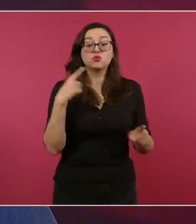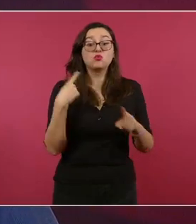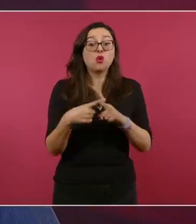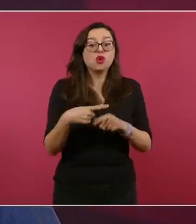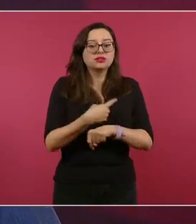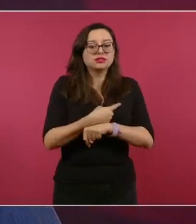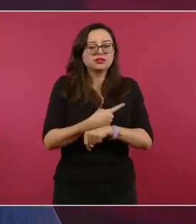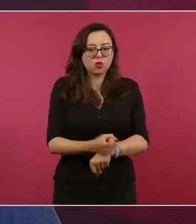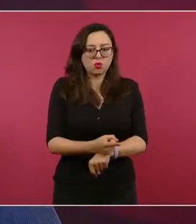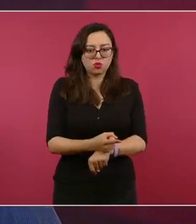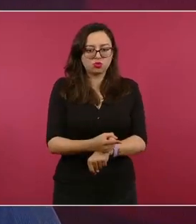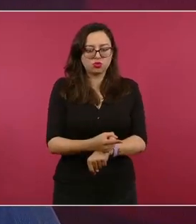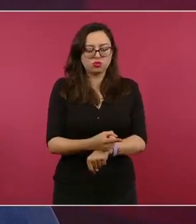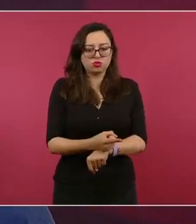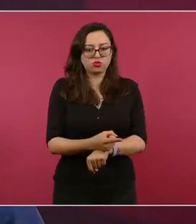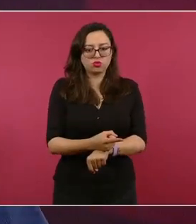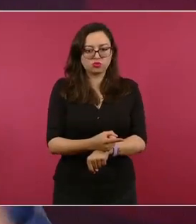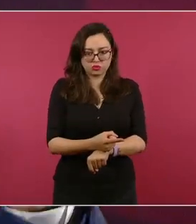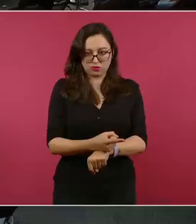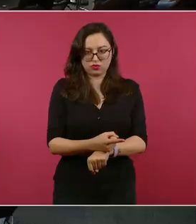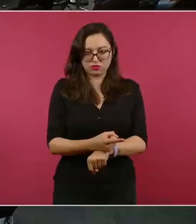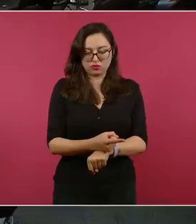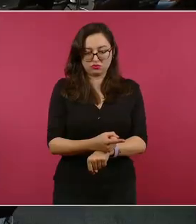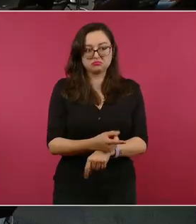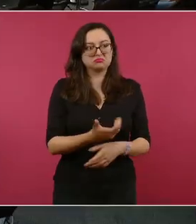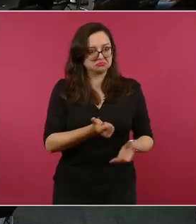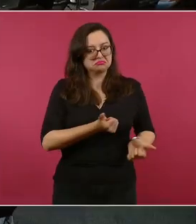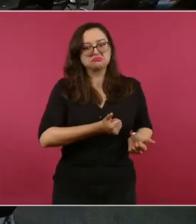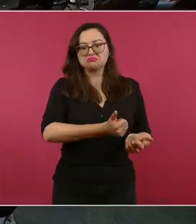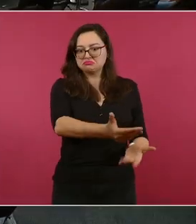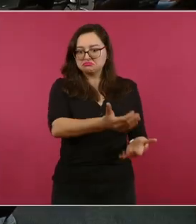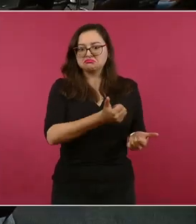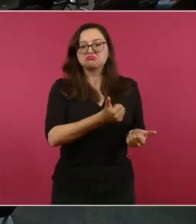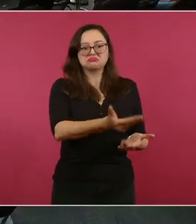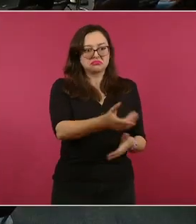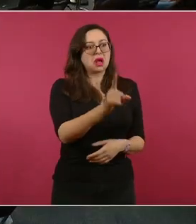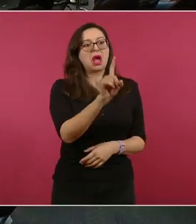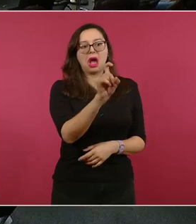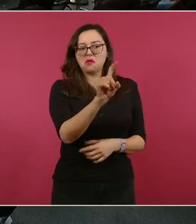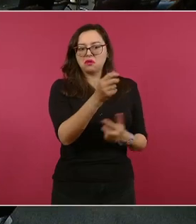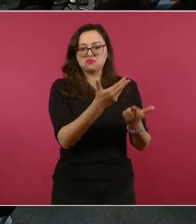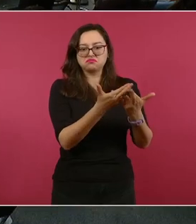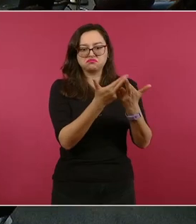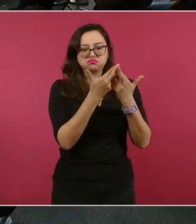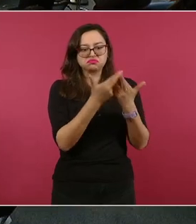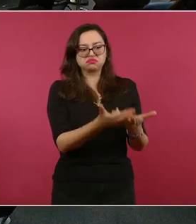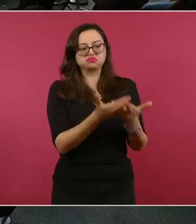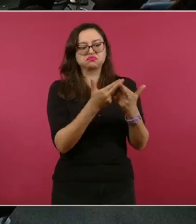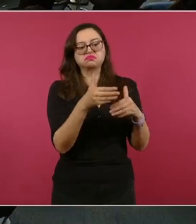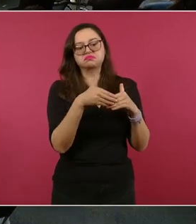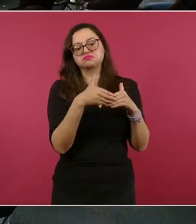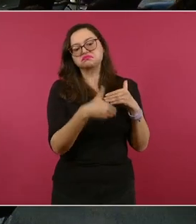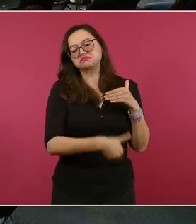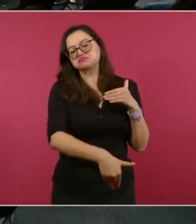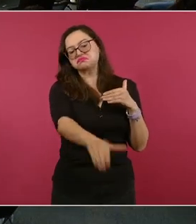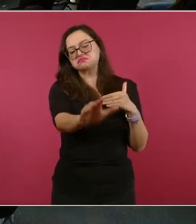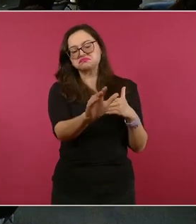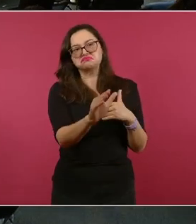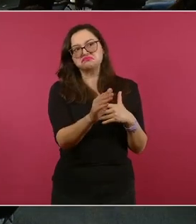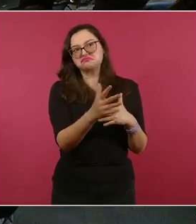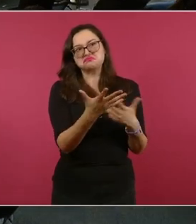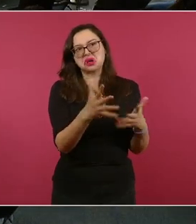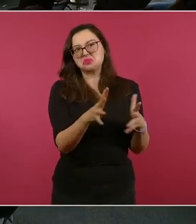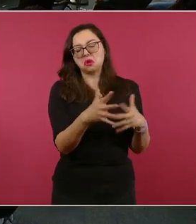segundo. Y hoy ya tienen agua, van a tener agua para 6-8 años hacia adelante,